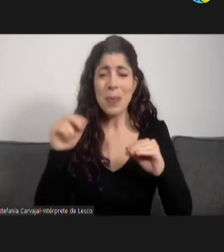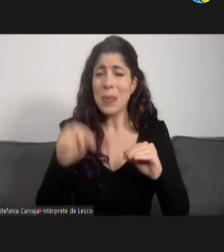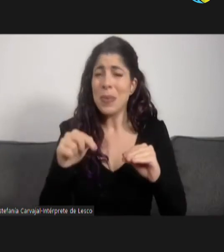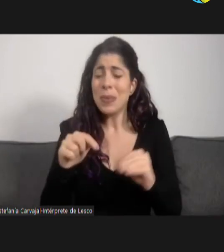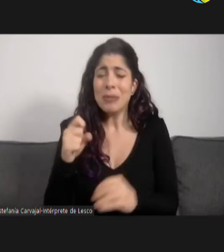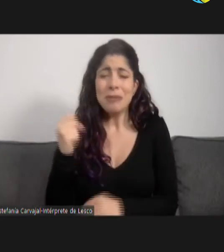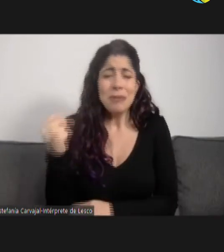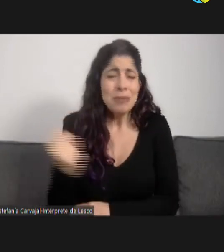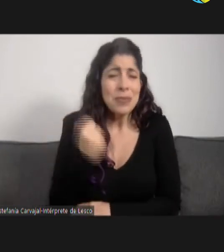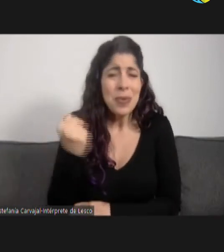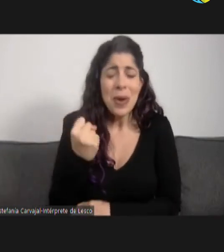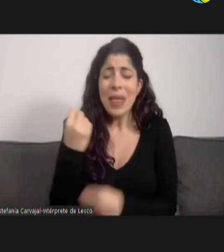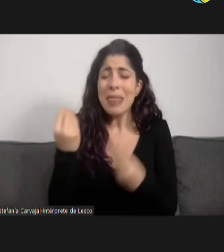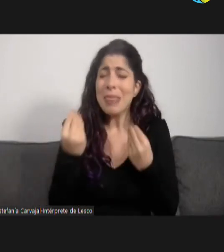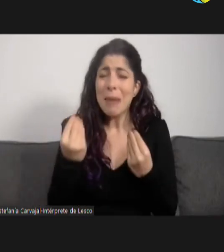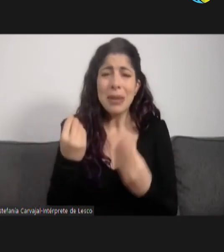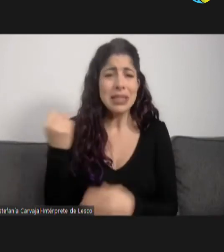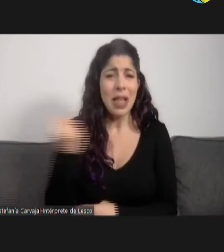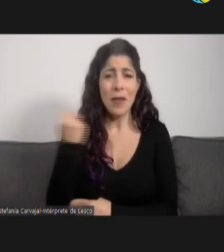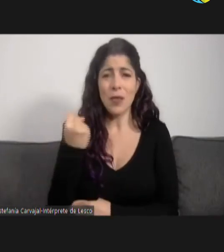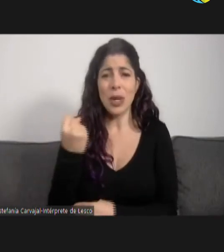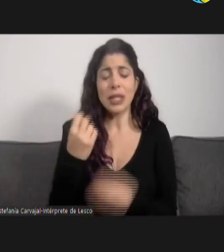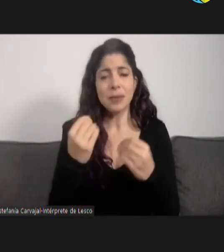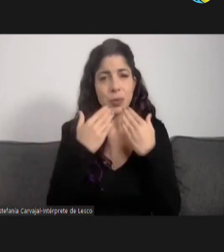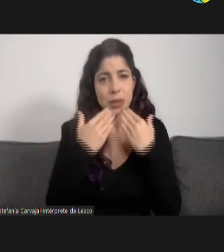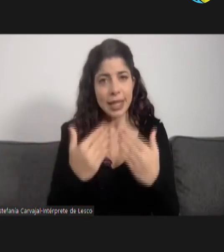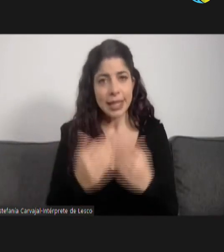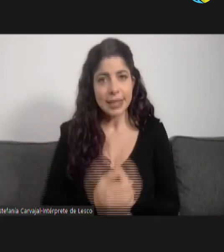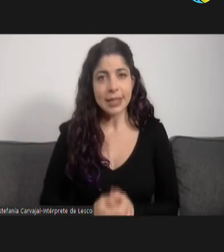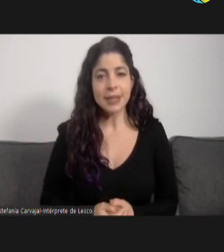demasiado fuerte. Muchas gracias.